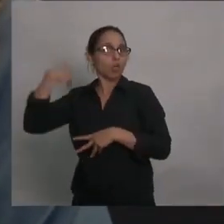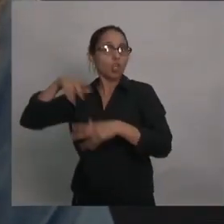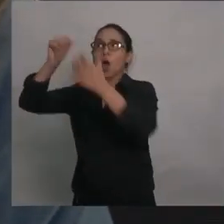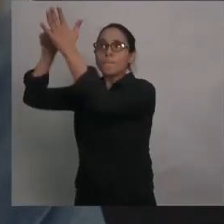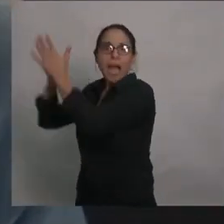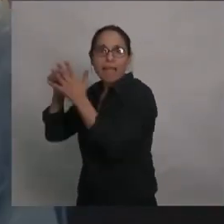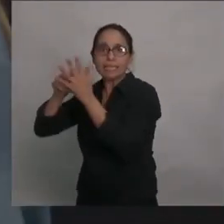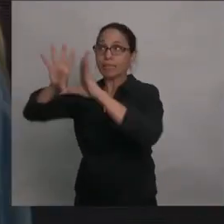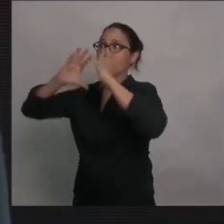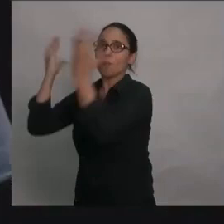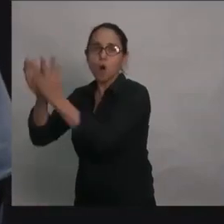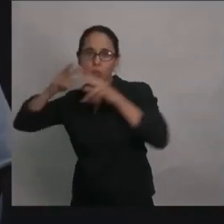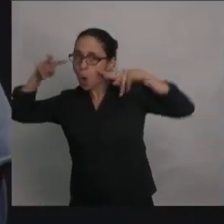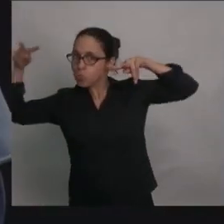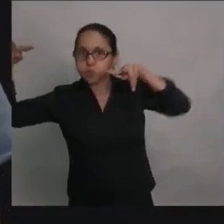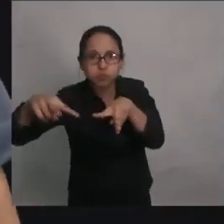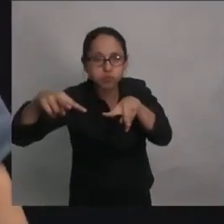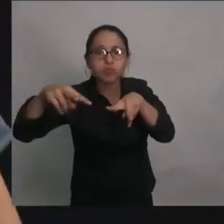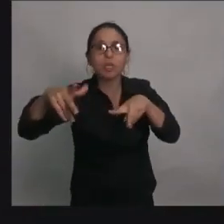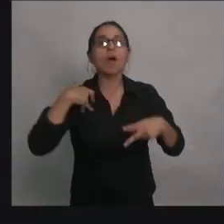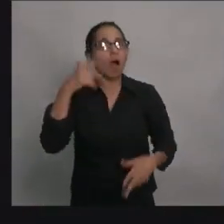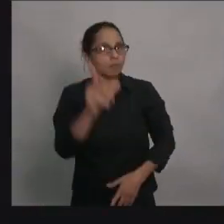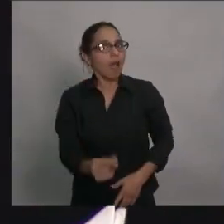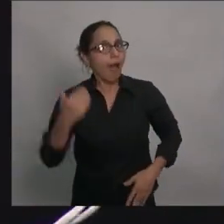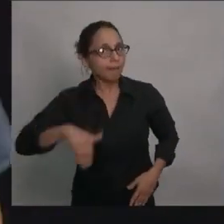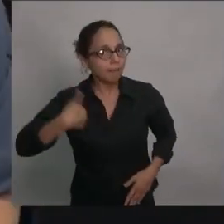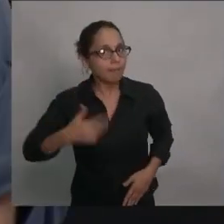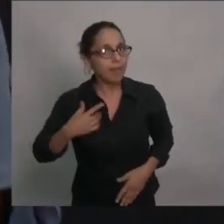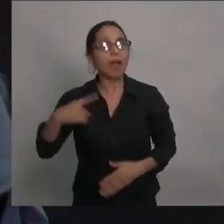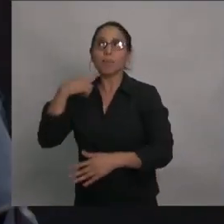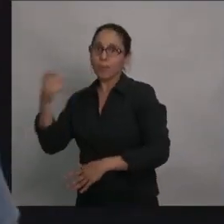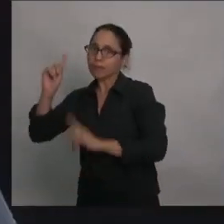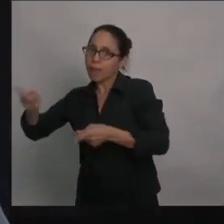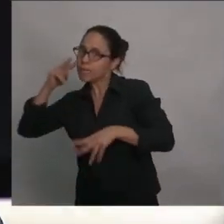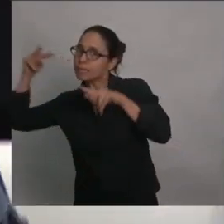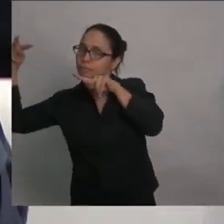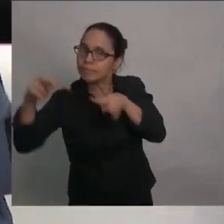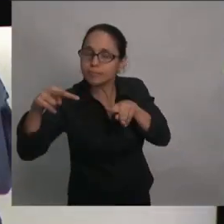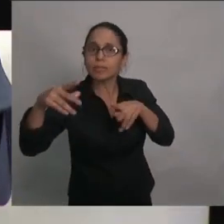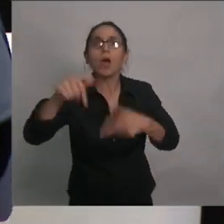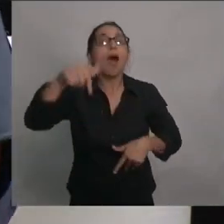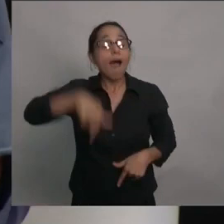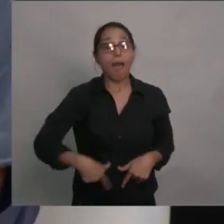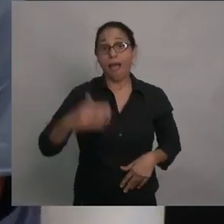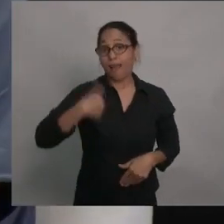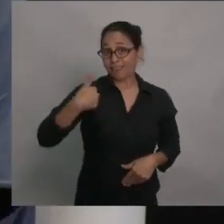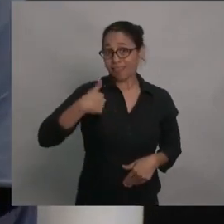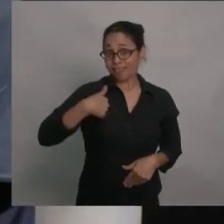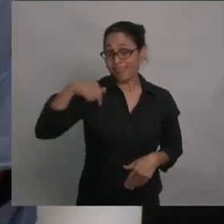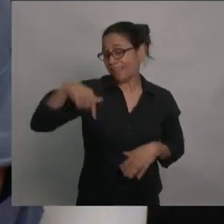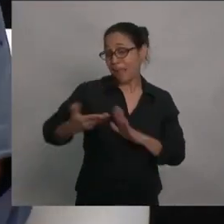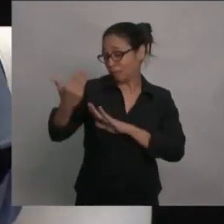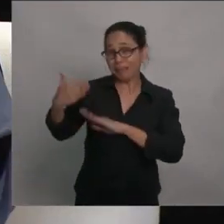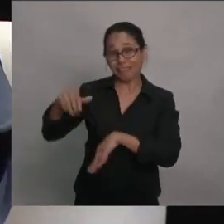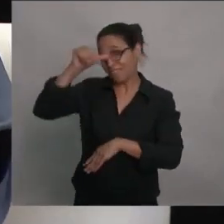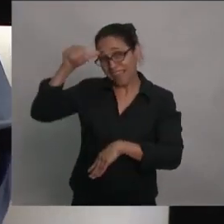todos los lugares del mundo, en España también. Argentina ha liderado este verano una